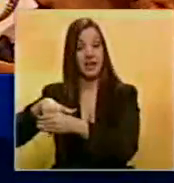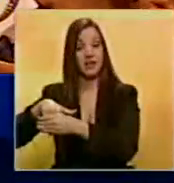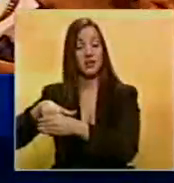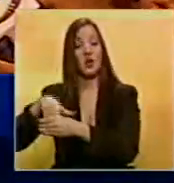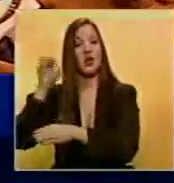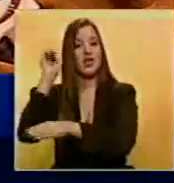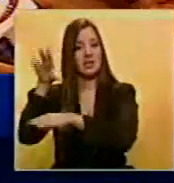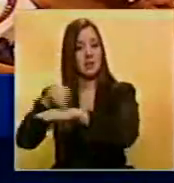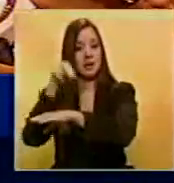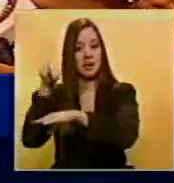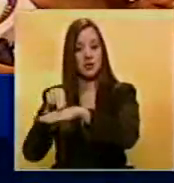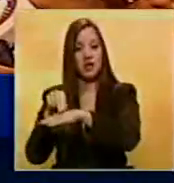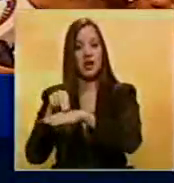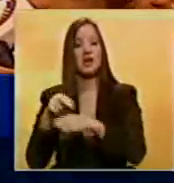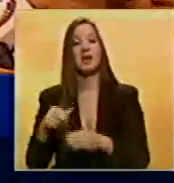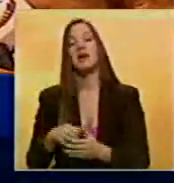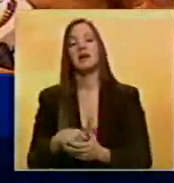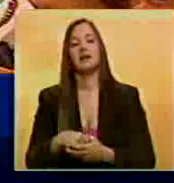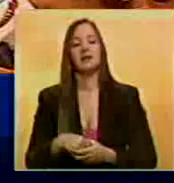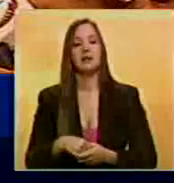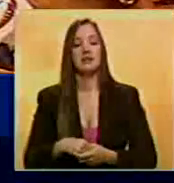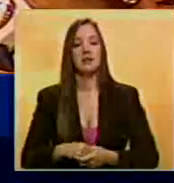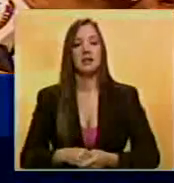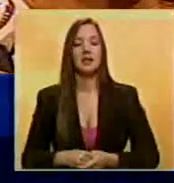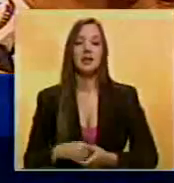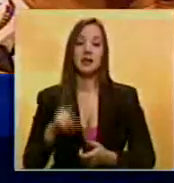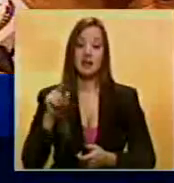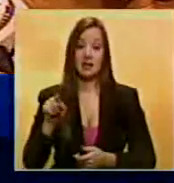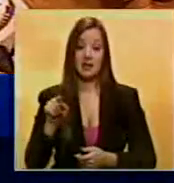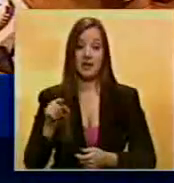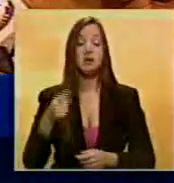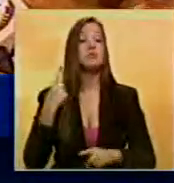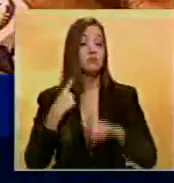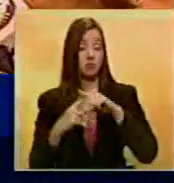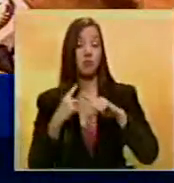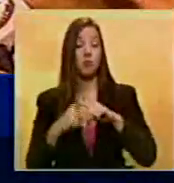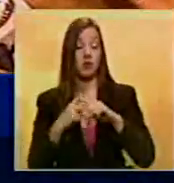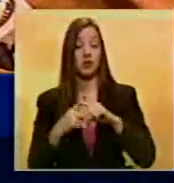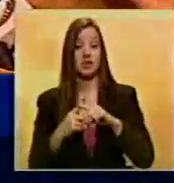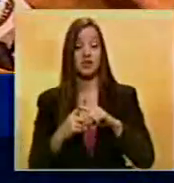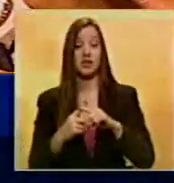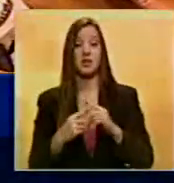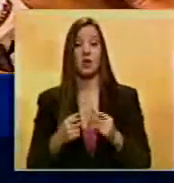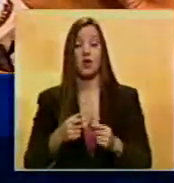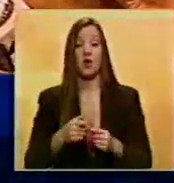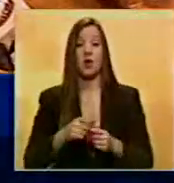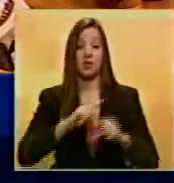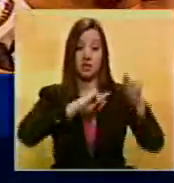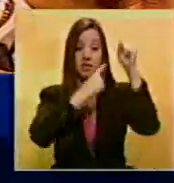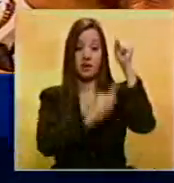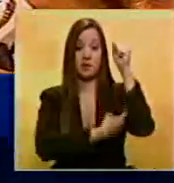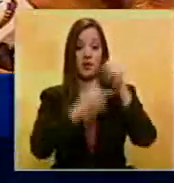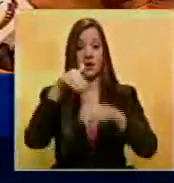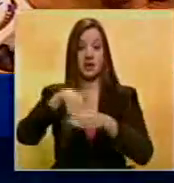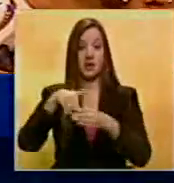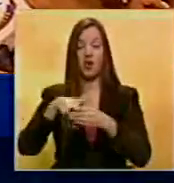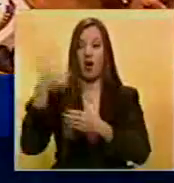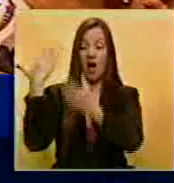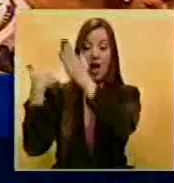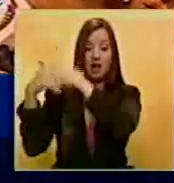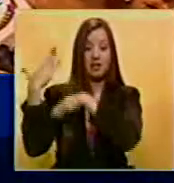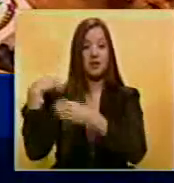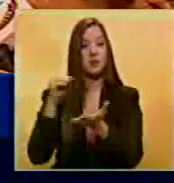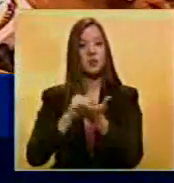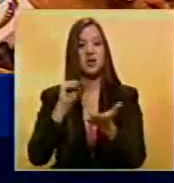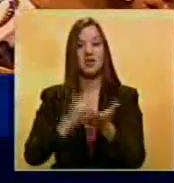que valoraron, que calificaron de forma positiva al poder electoral que había sido vilipendiado, muchas